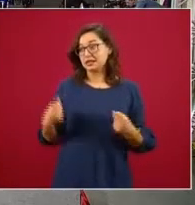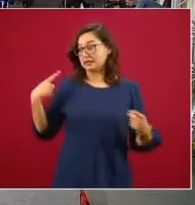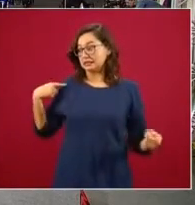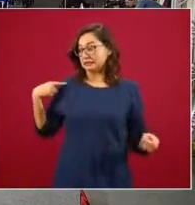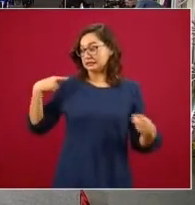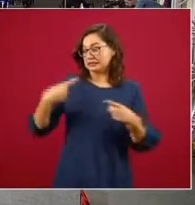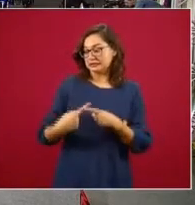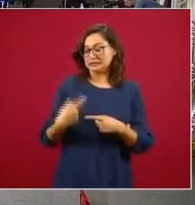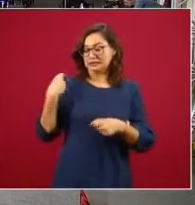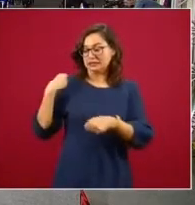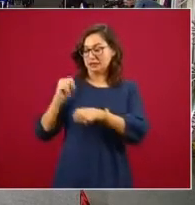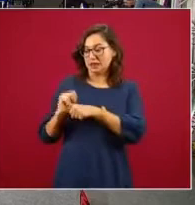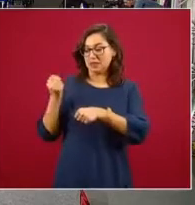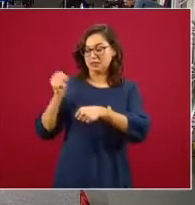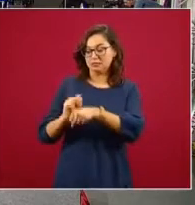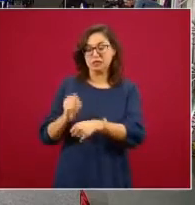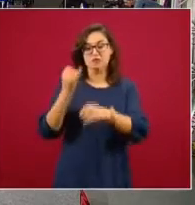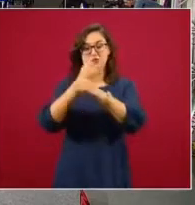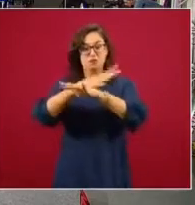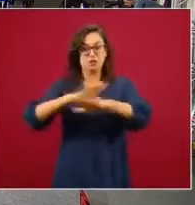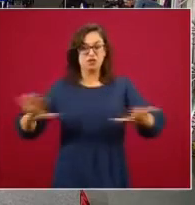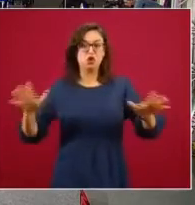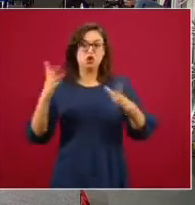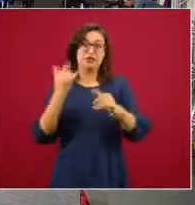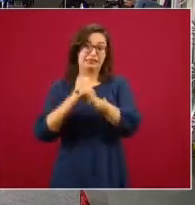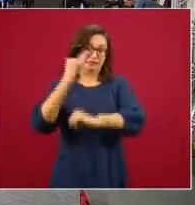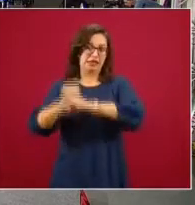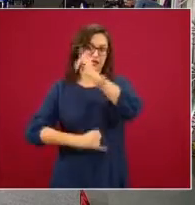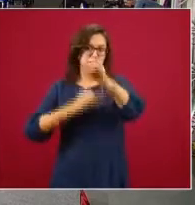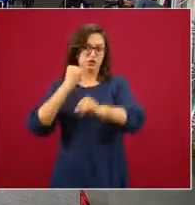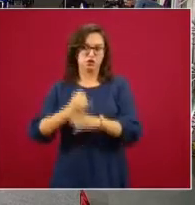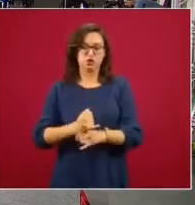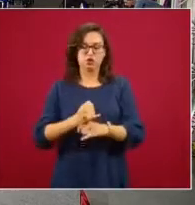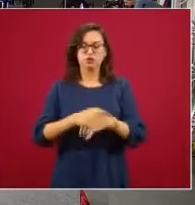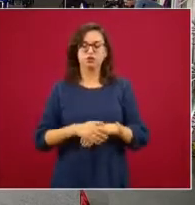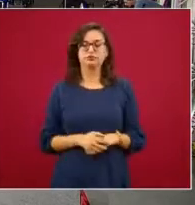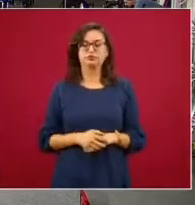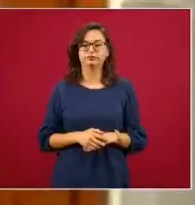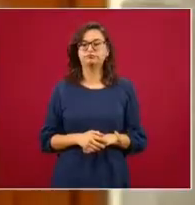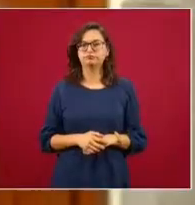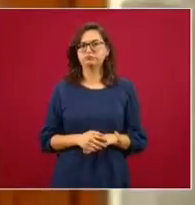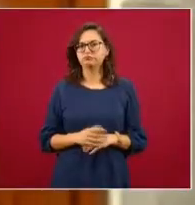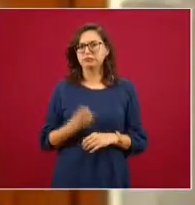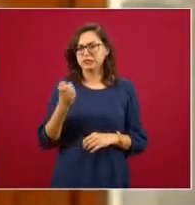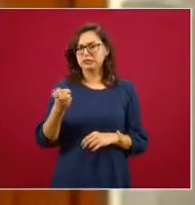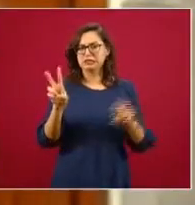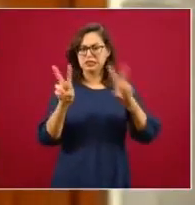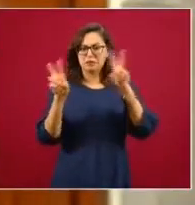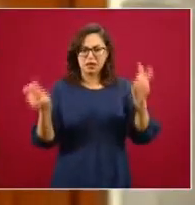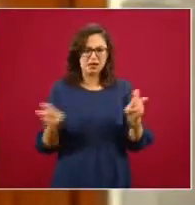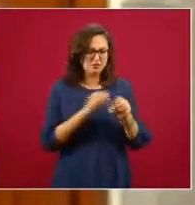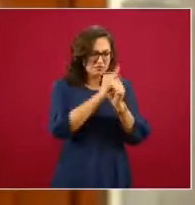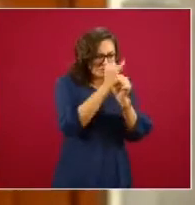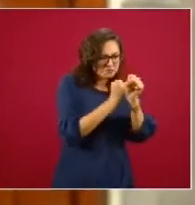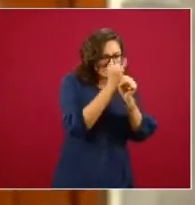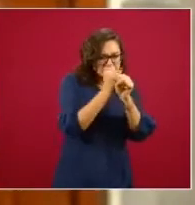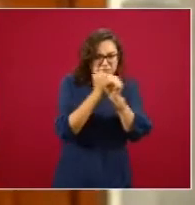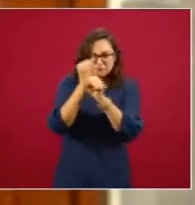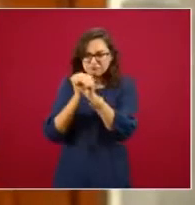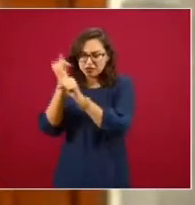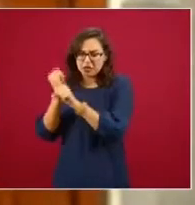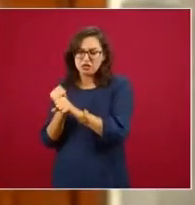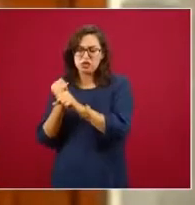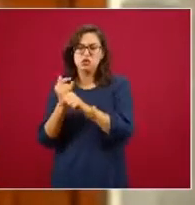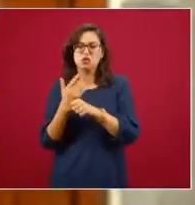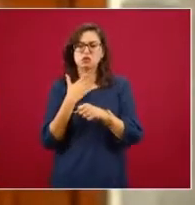diferentes publicaciones internacionales sobre todo, sobre precisamente estudios que se están realizando en relación